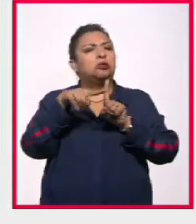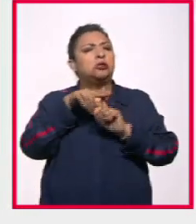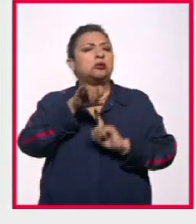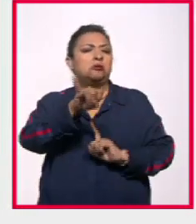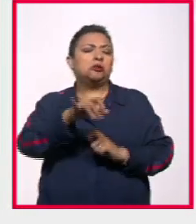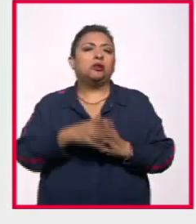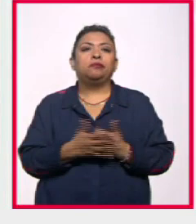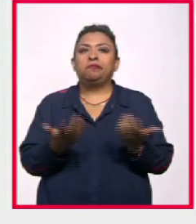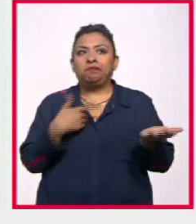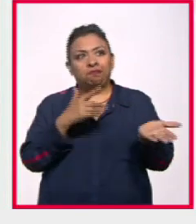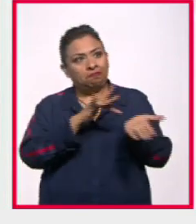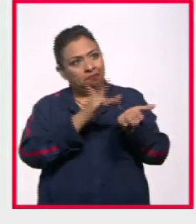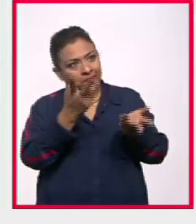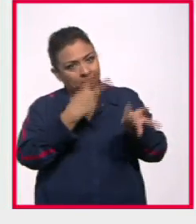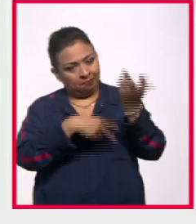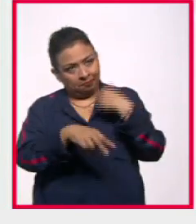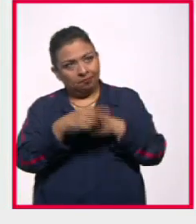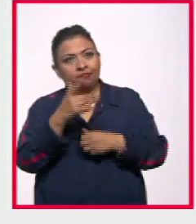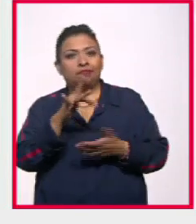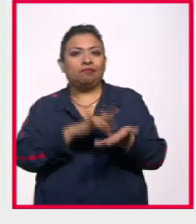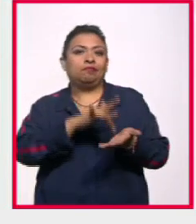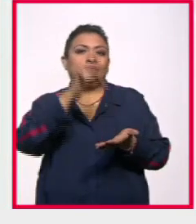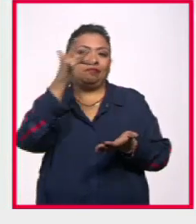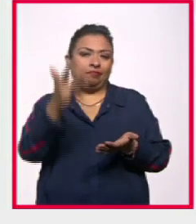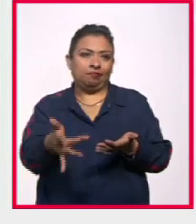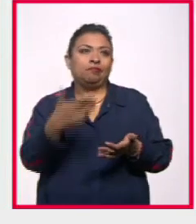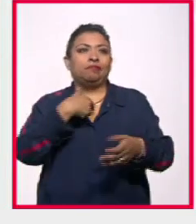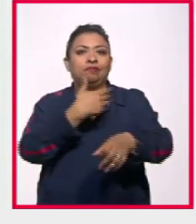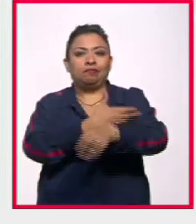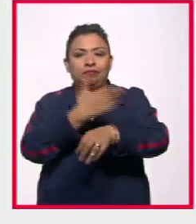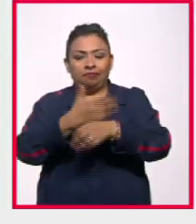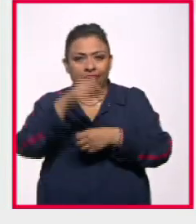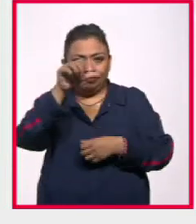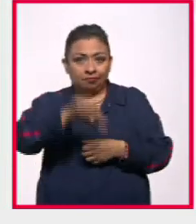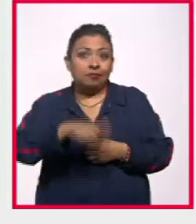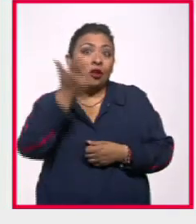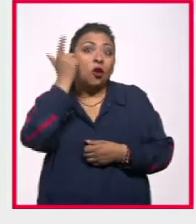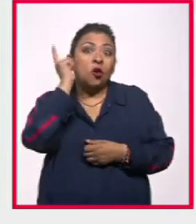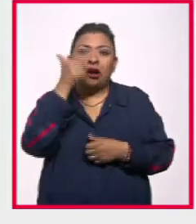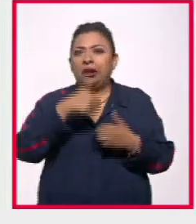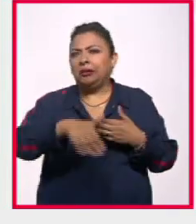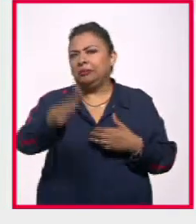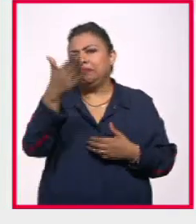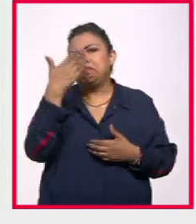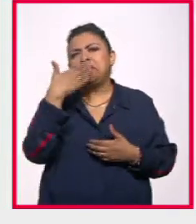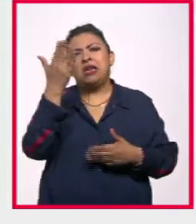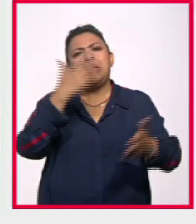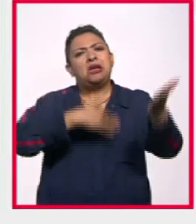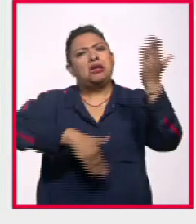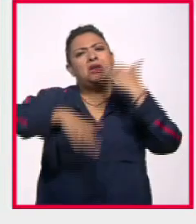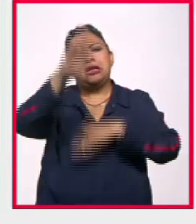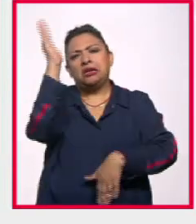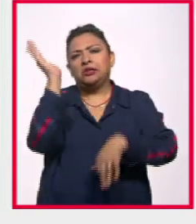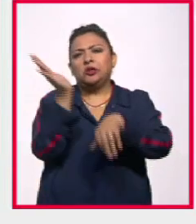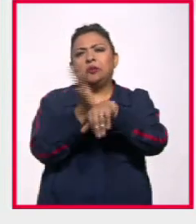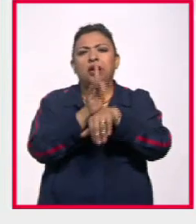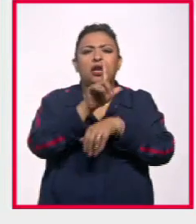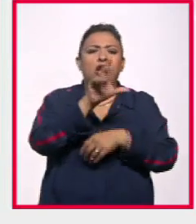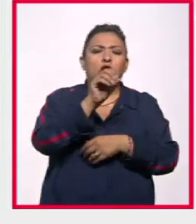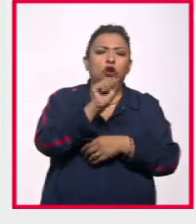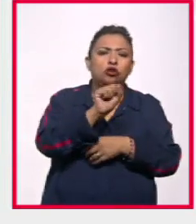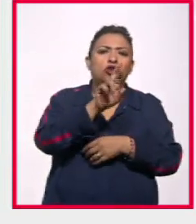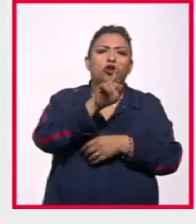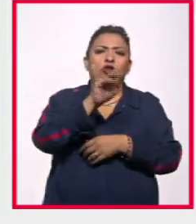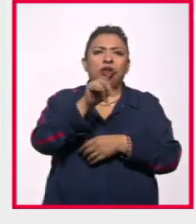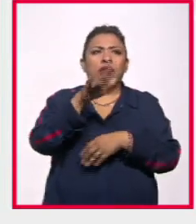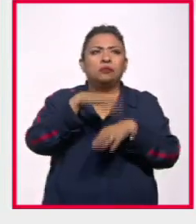Pues muchísimas gracias por estar aquí con nosotros. Te agradecemos muchísimo que nos hayas acompañado el día de hoy y ojalá que te vaya extraordinariamente con los Rodríguez y el más allá. Sí, porque nunca ha sido